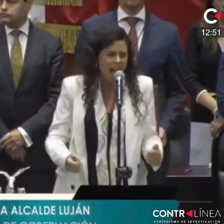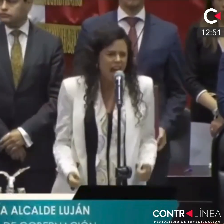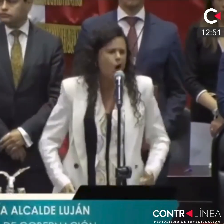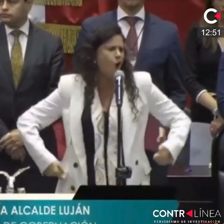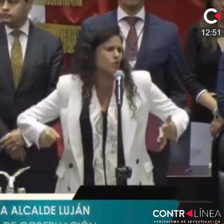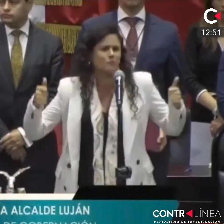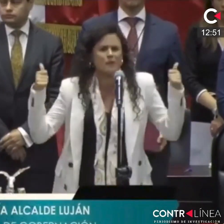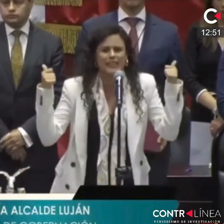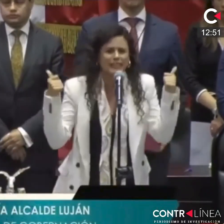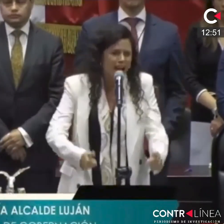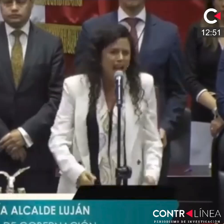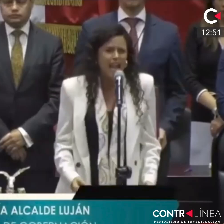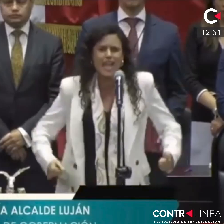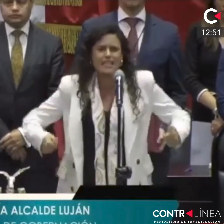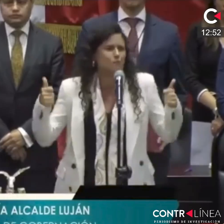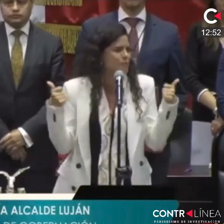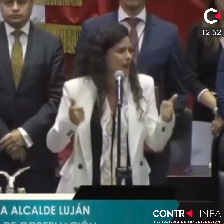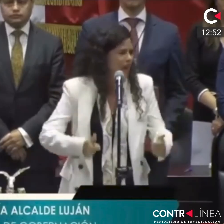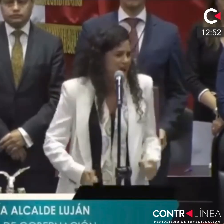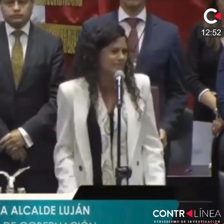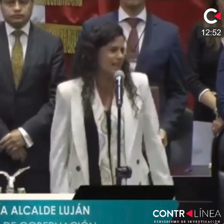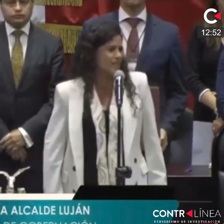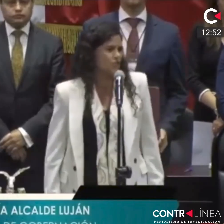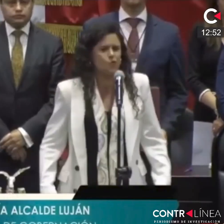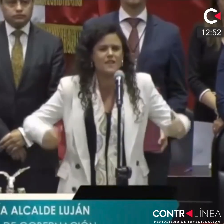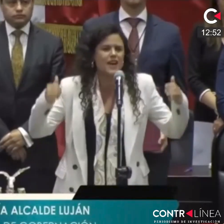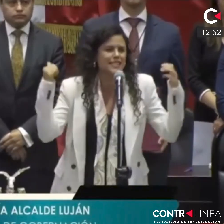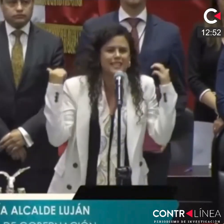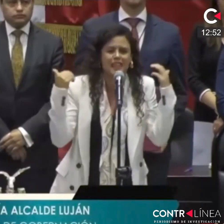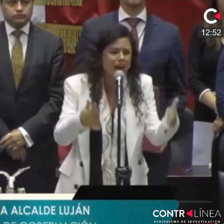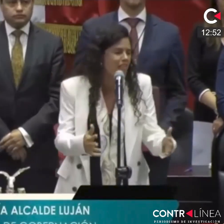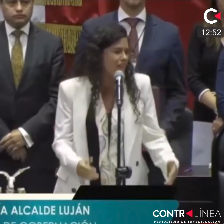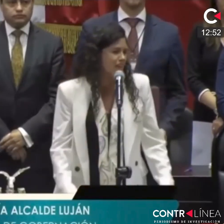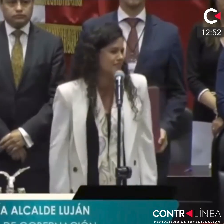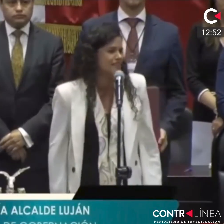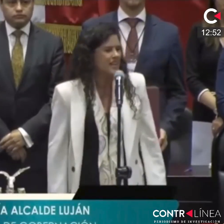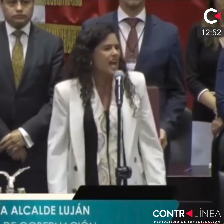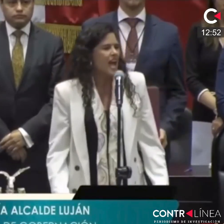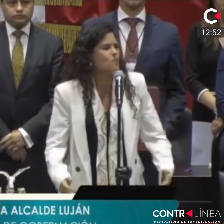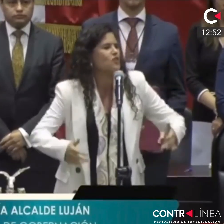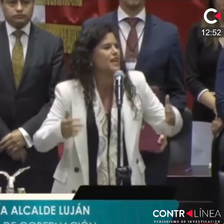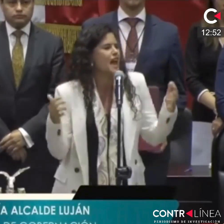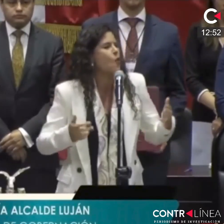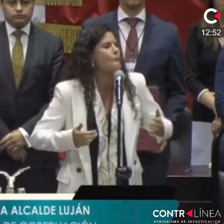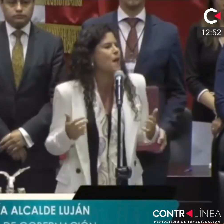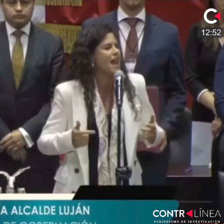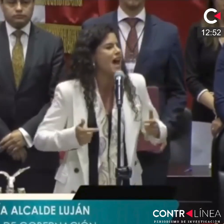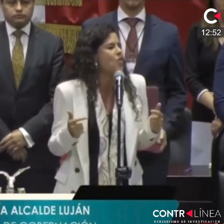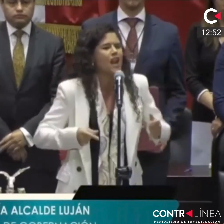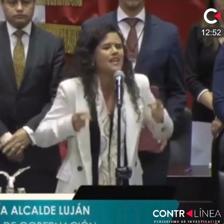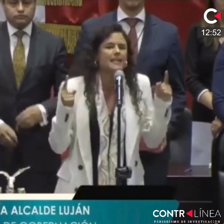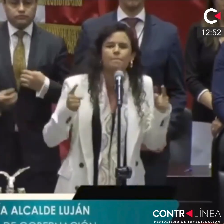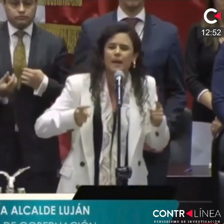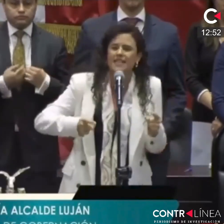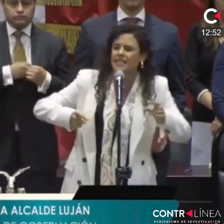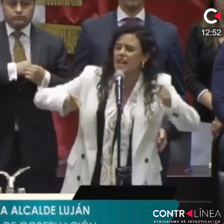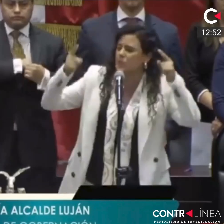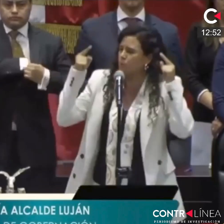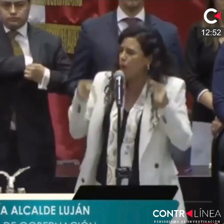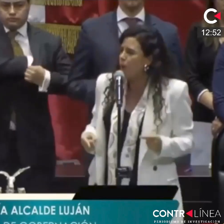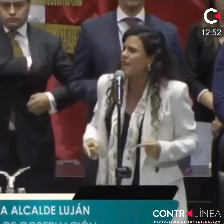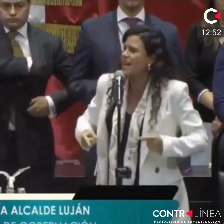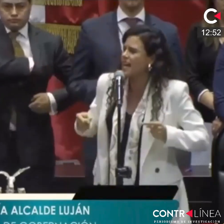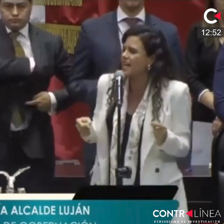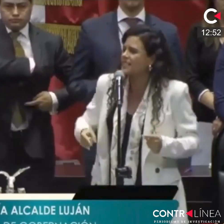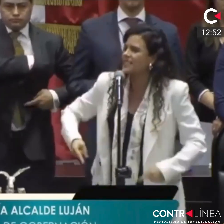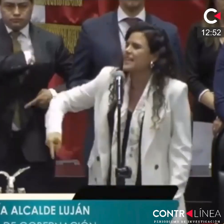distritos de riego, hospitales, plazas, universidades. Hemos recuperado las